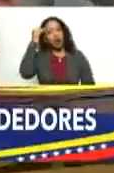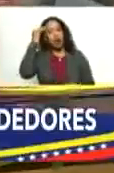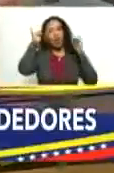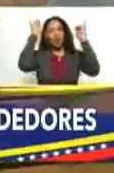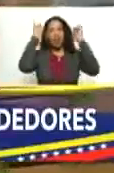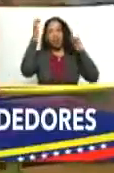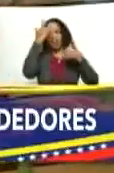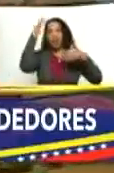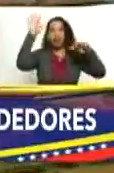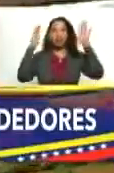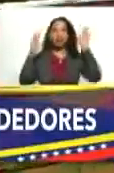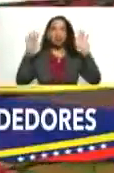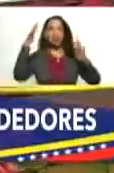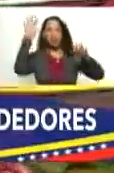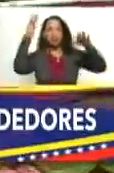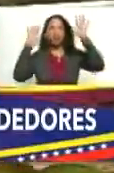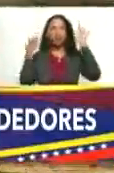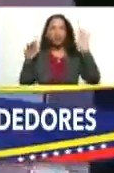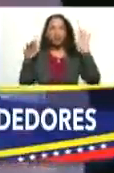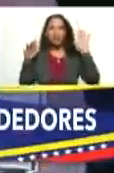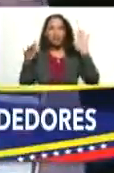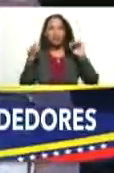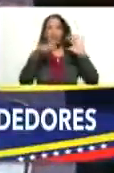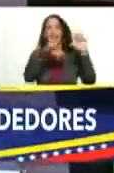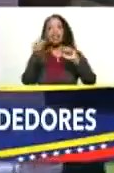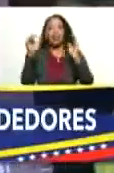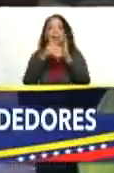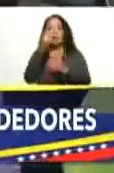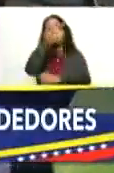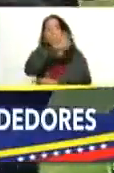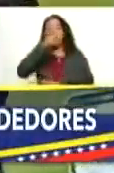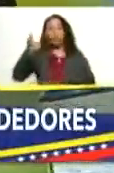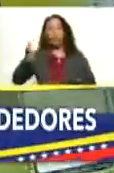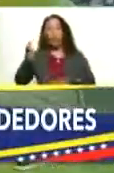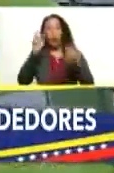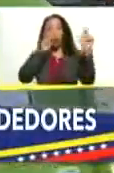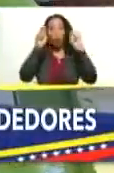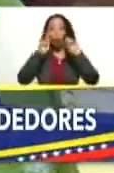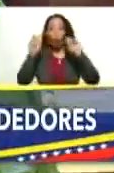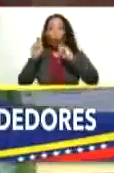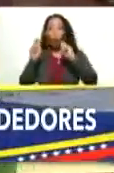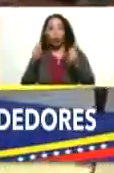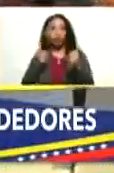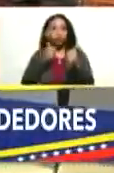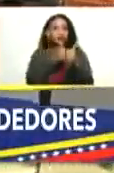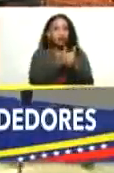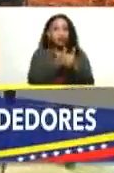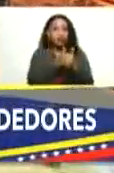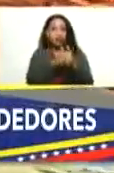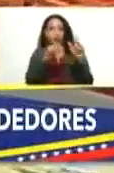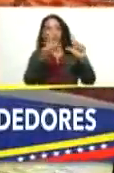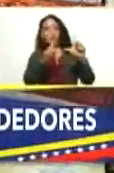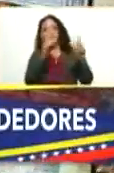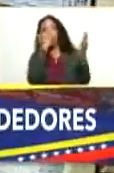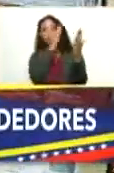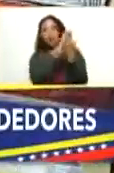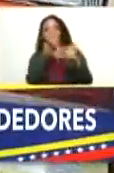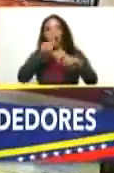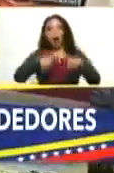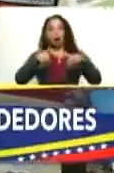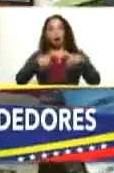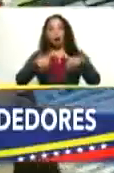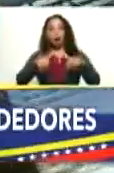carnaval. 160 mil personas, 160 mil turistas asistieron al Carnaval de la Frontera, el Carnaval